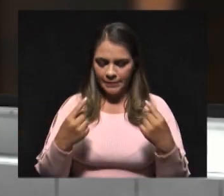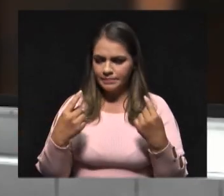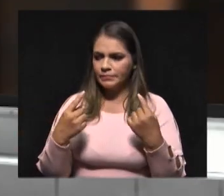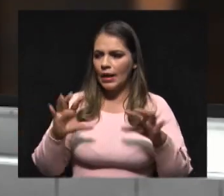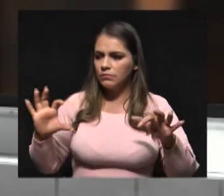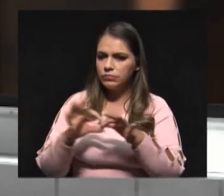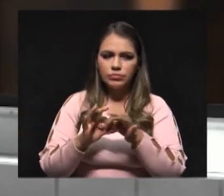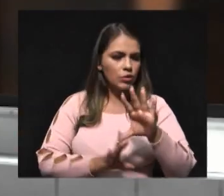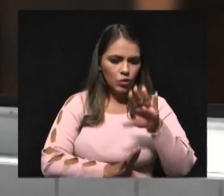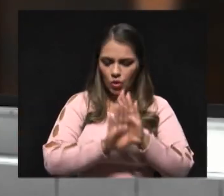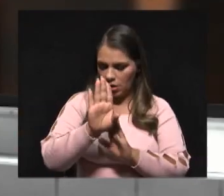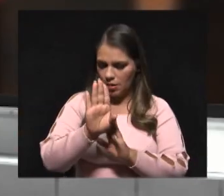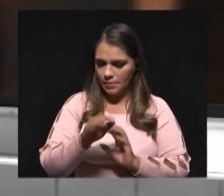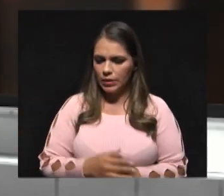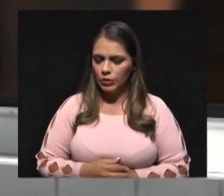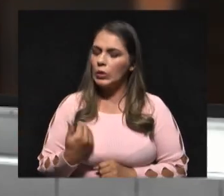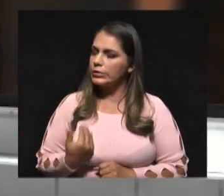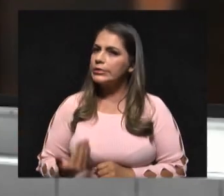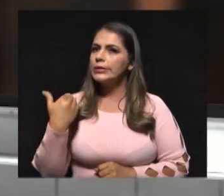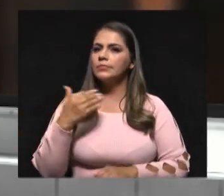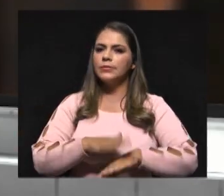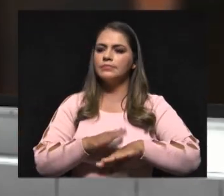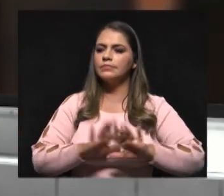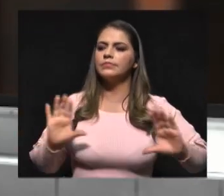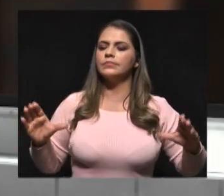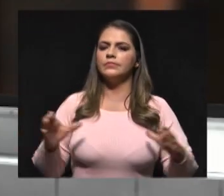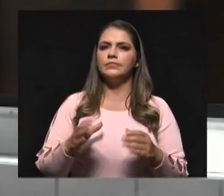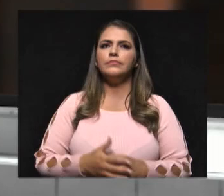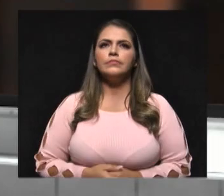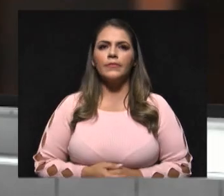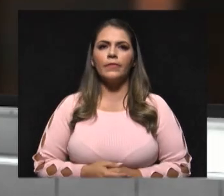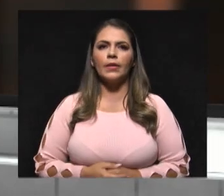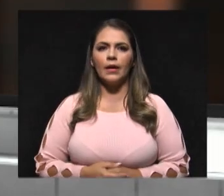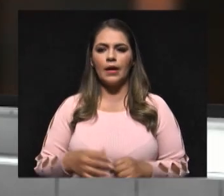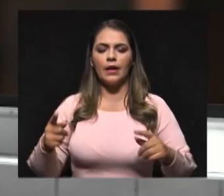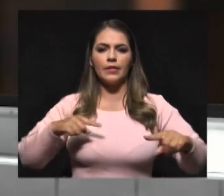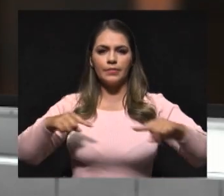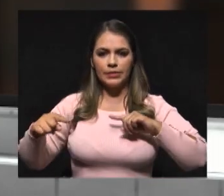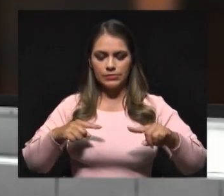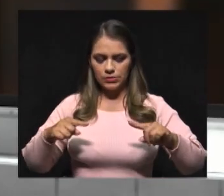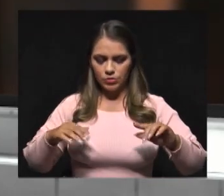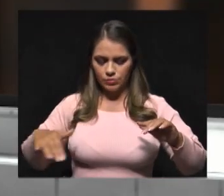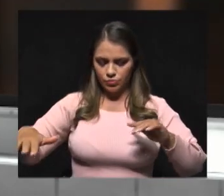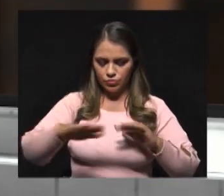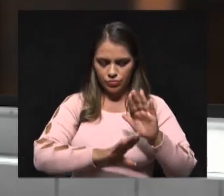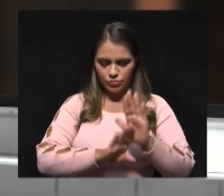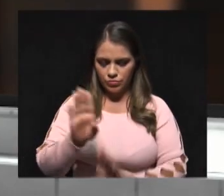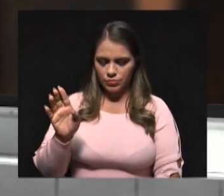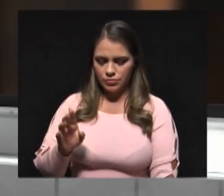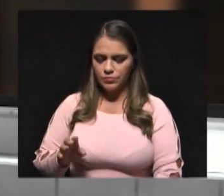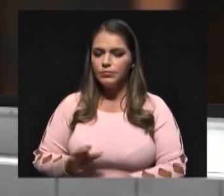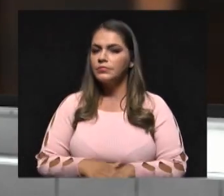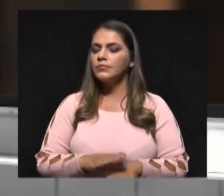los municipios fallan al hacer la planeación de su administración en darle la importancia y los recursos